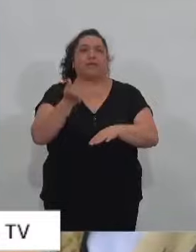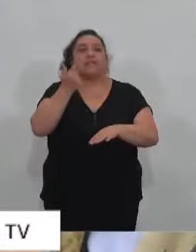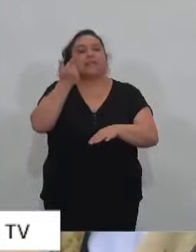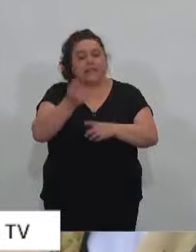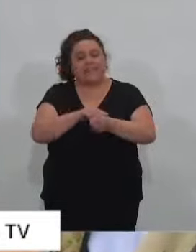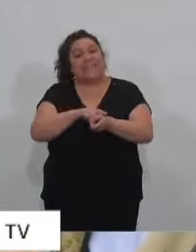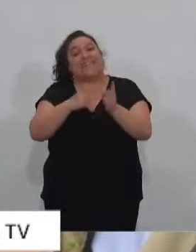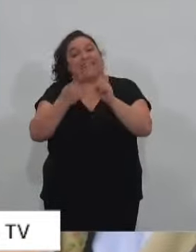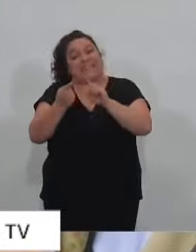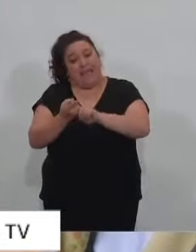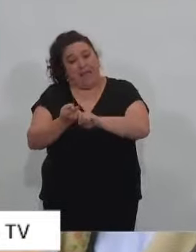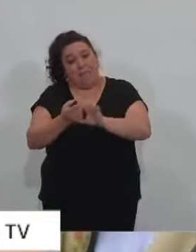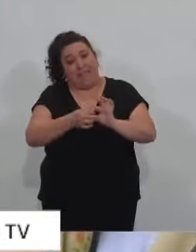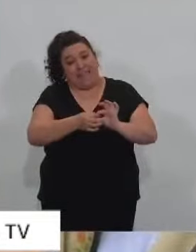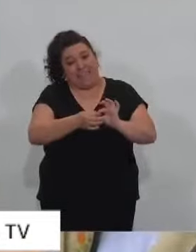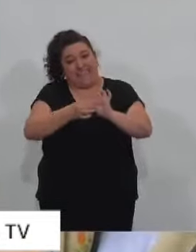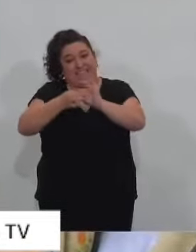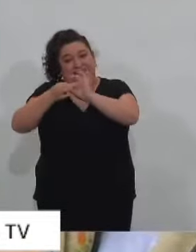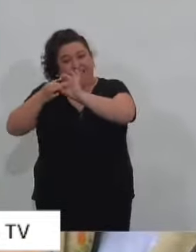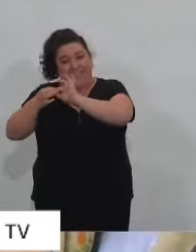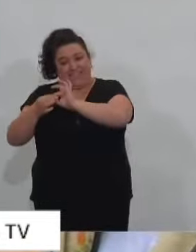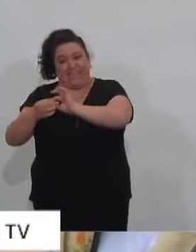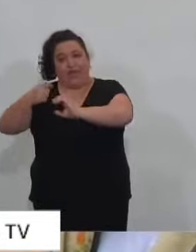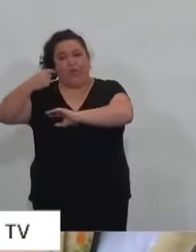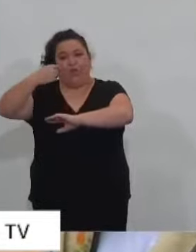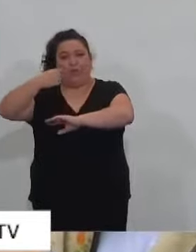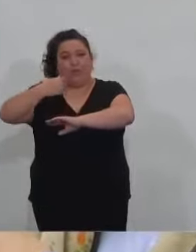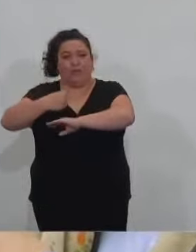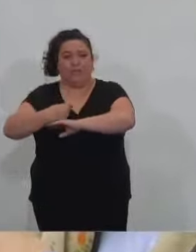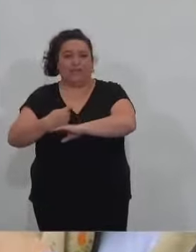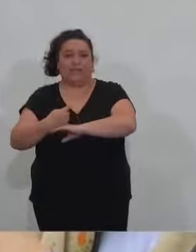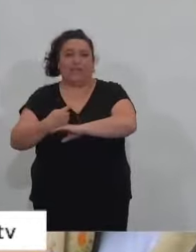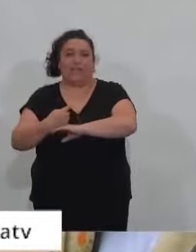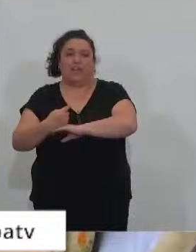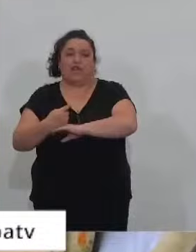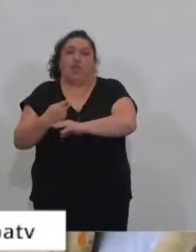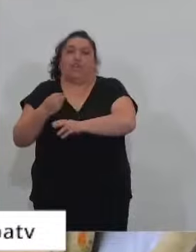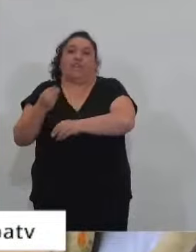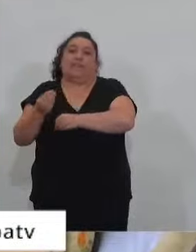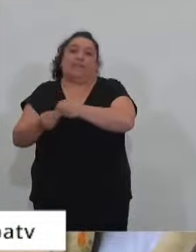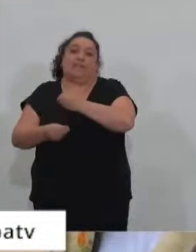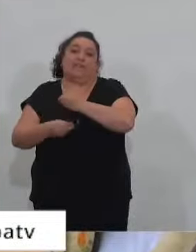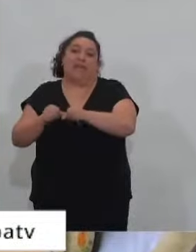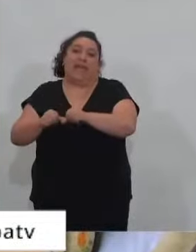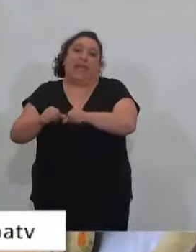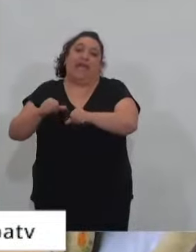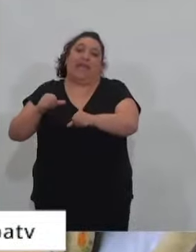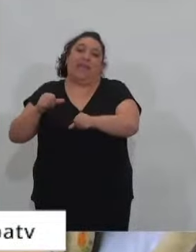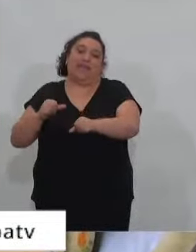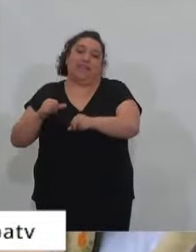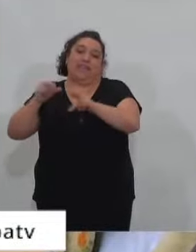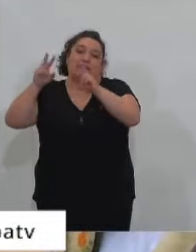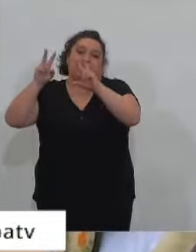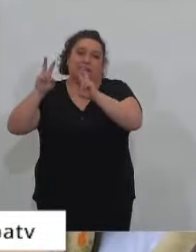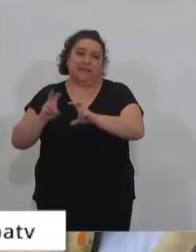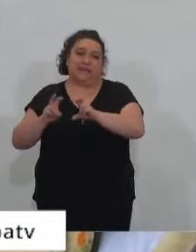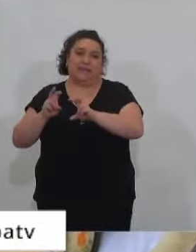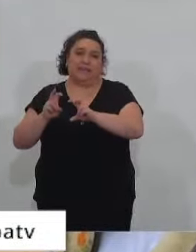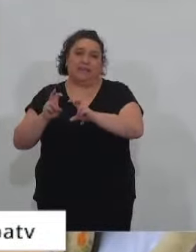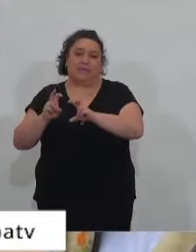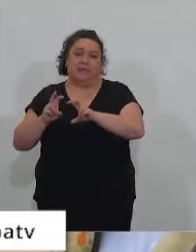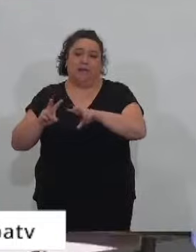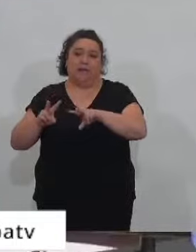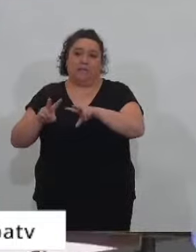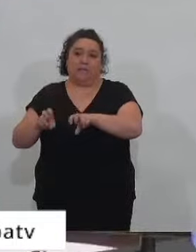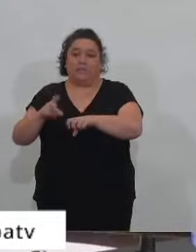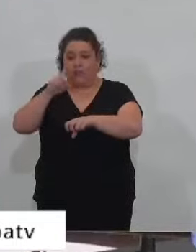la cata que se tendría que haber hecho o la valoración, lo que es la toma de muestra que se tendría que haber hecho a primeros de año, se pospuso al